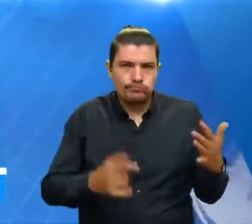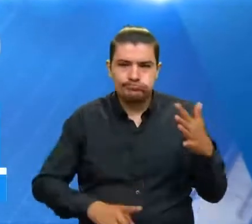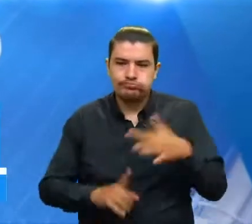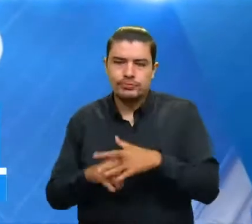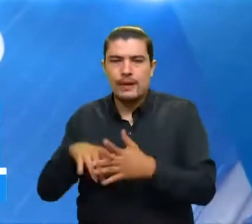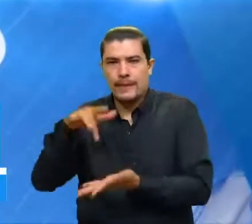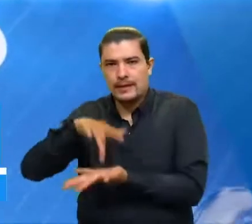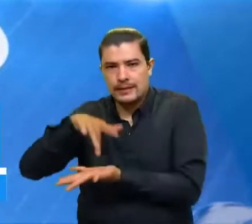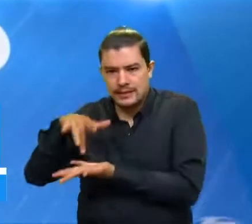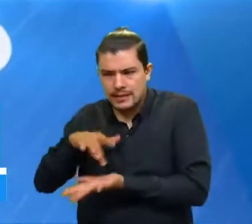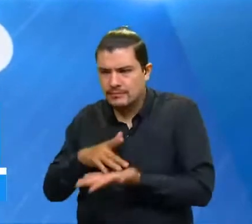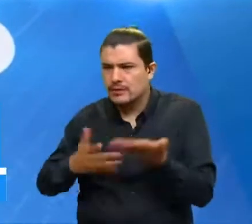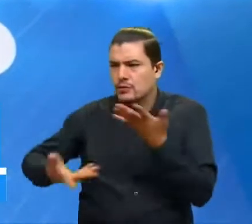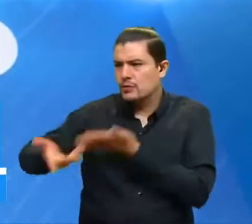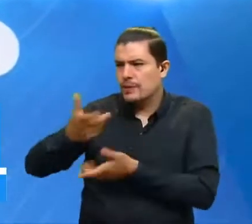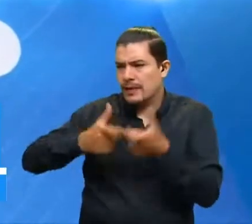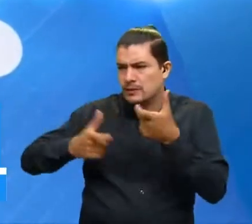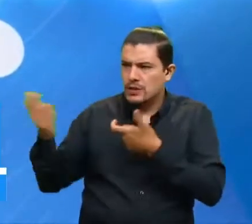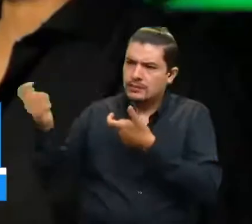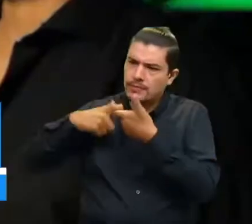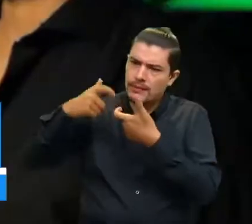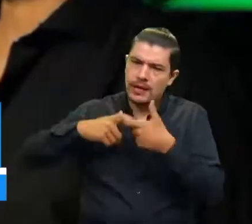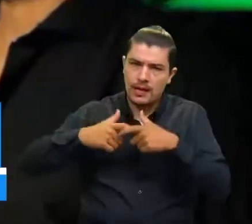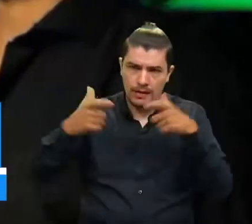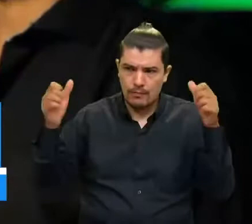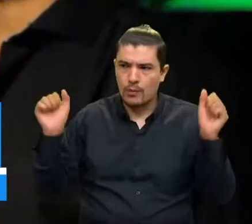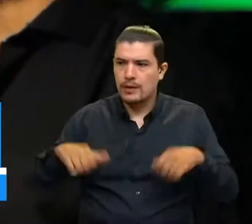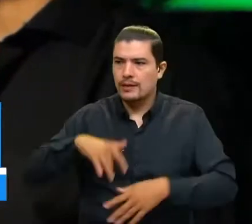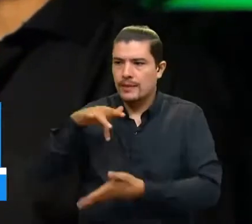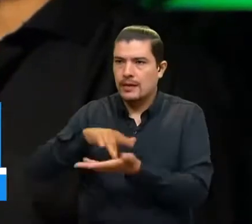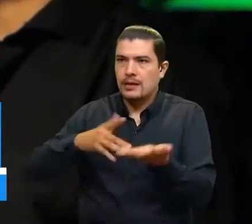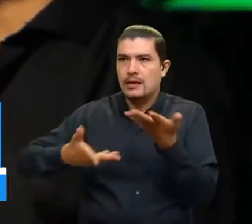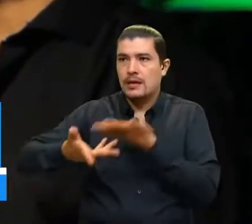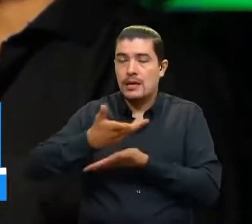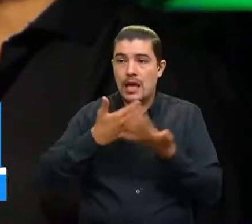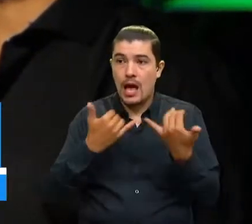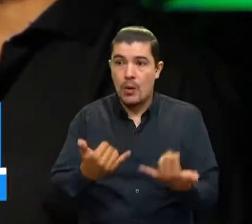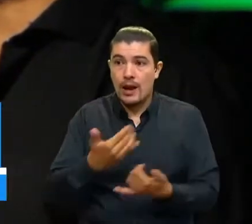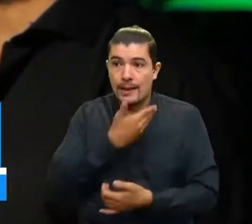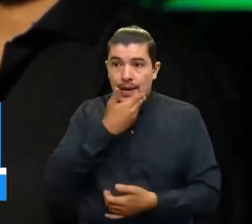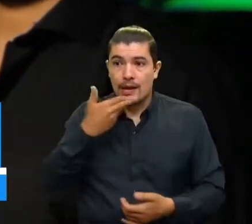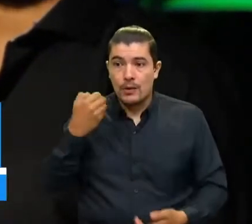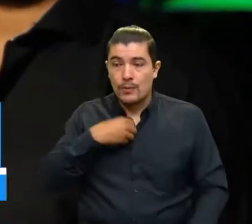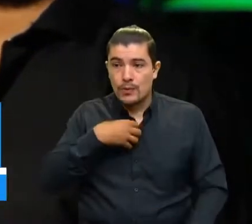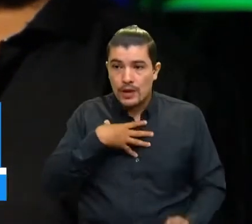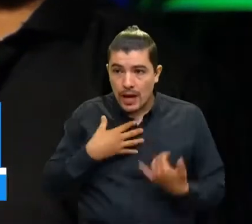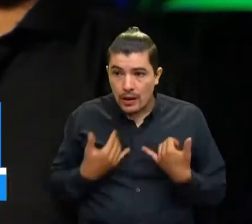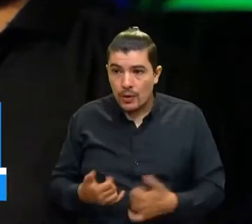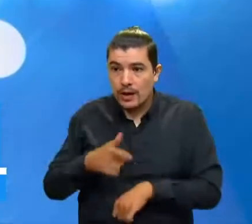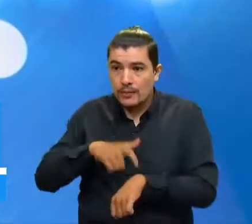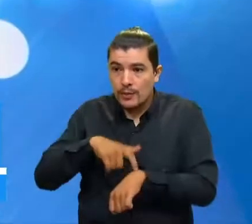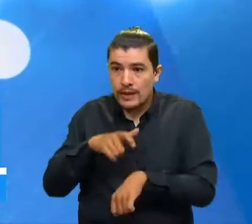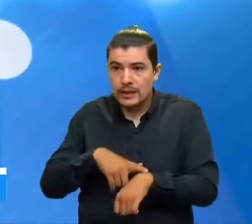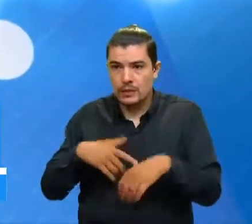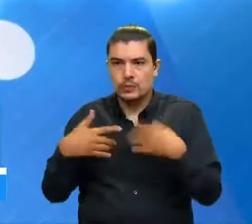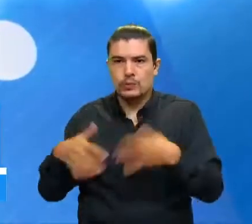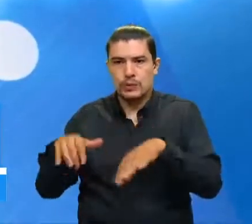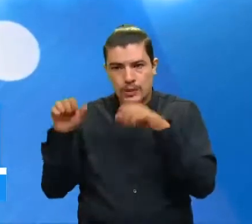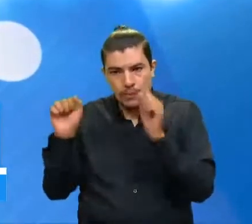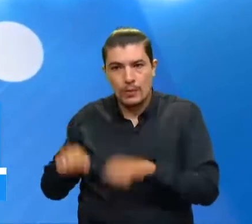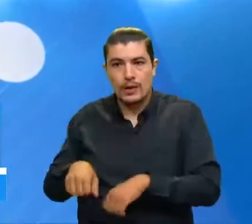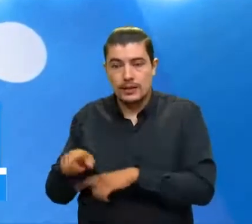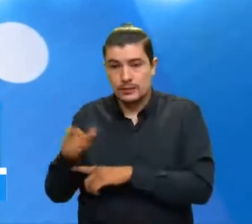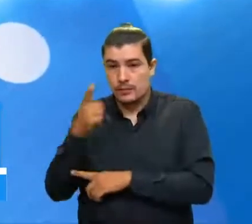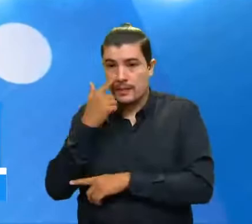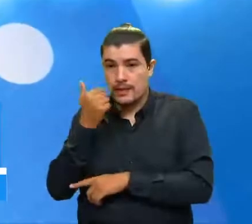a nuevos integrantes. Esa fue la mejor oportunidad que hemos tenido en mucho tiempo, ya que esto en este momento permite que tanto los padres de